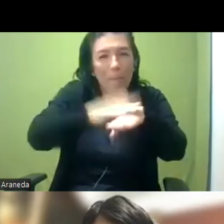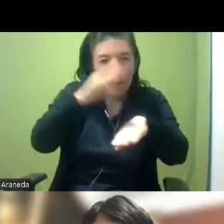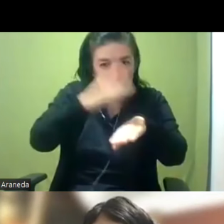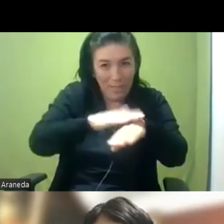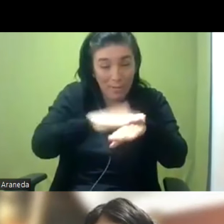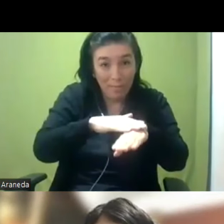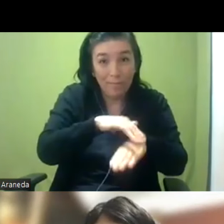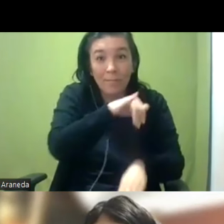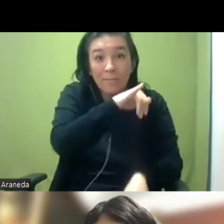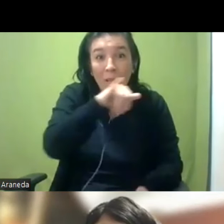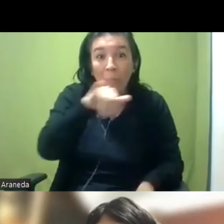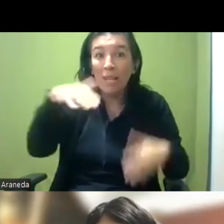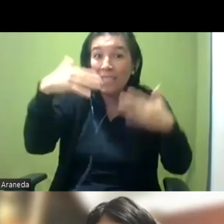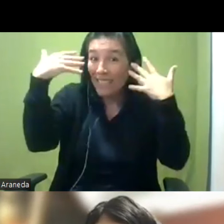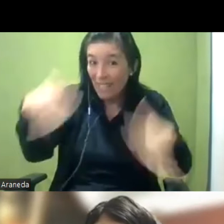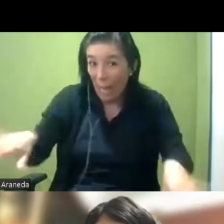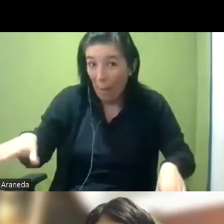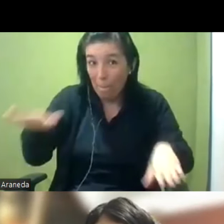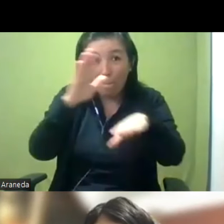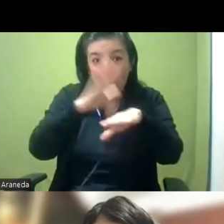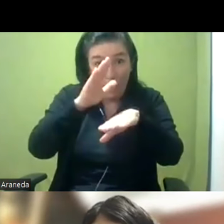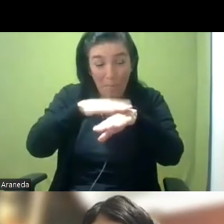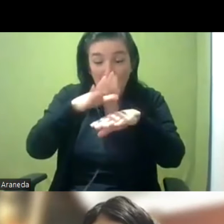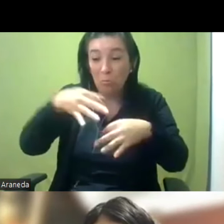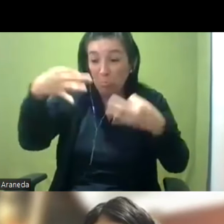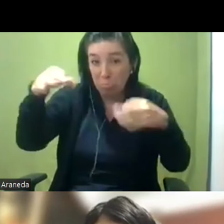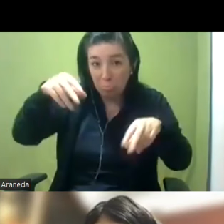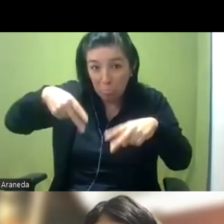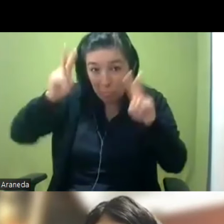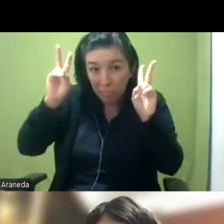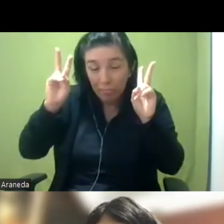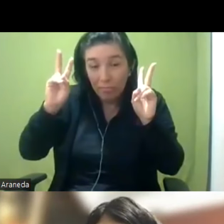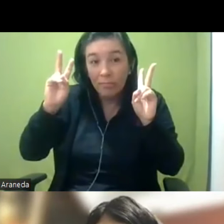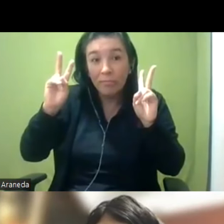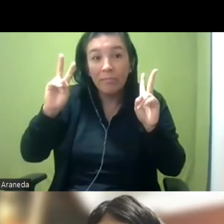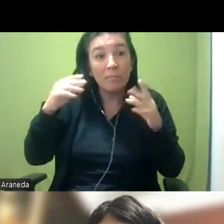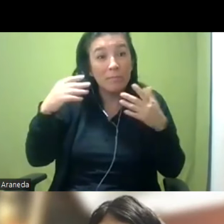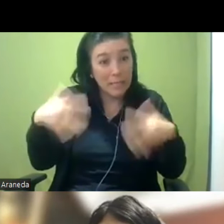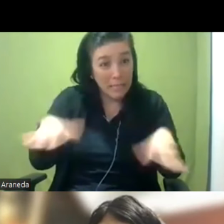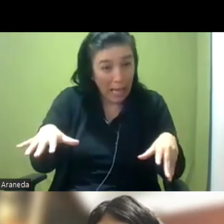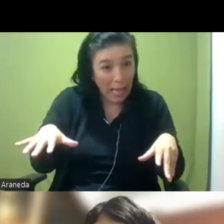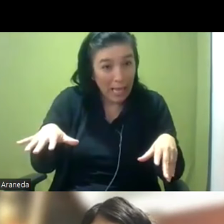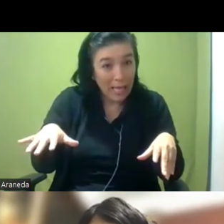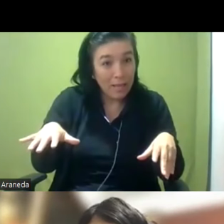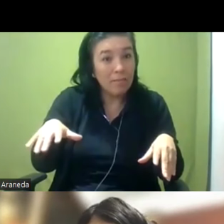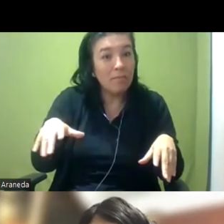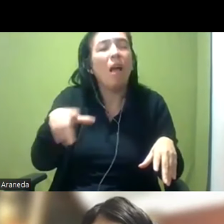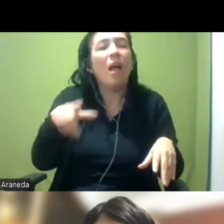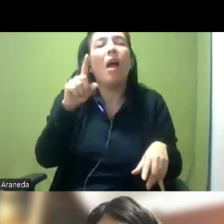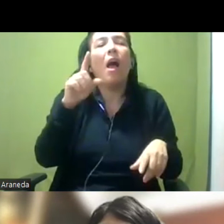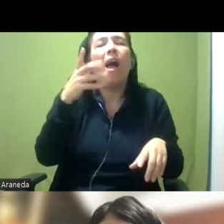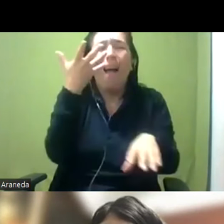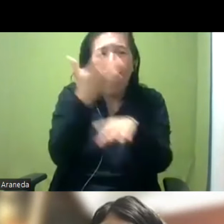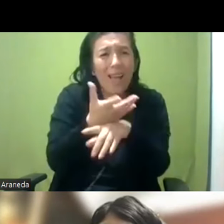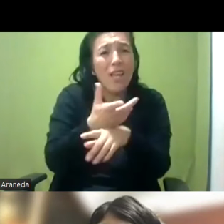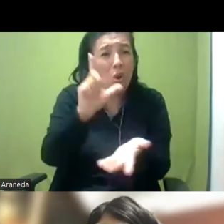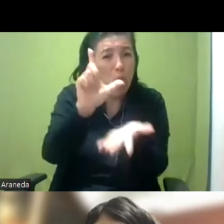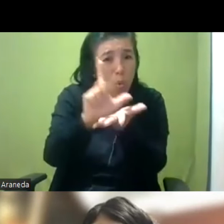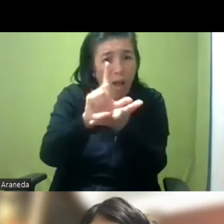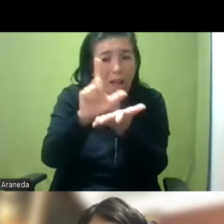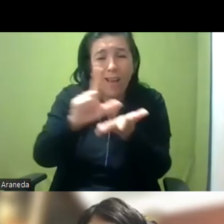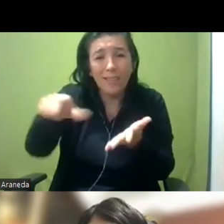Luego, ya en terreno mismo, cuando se decide, actualmente hay amplios sectores donde ya no se